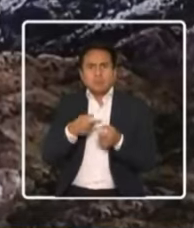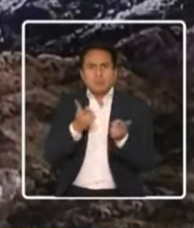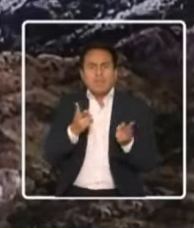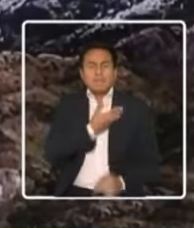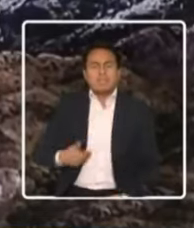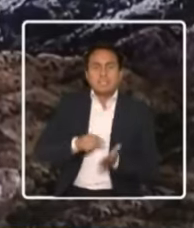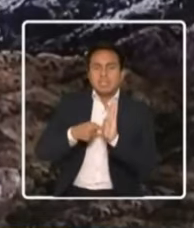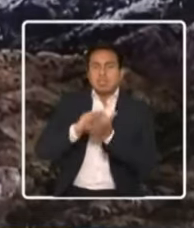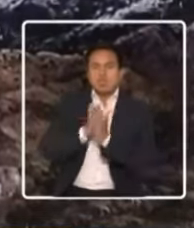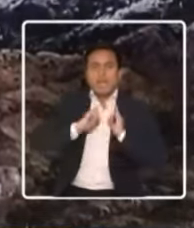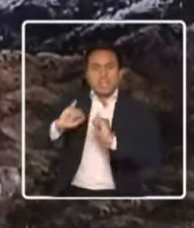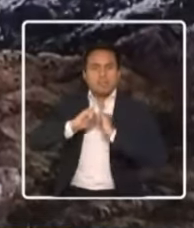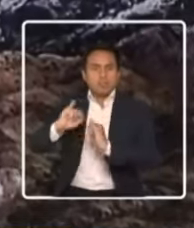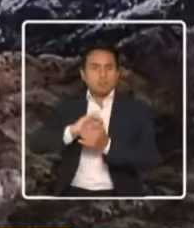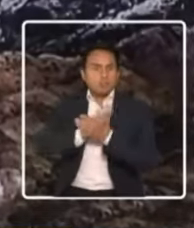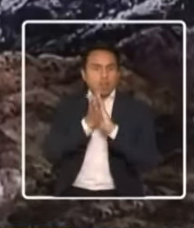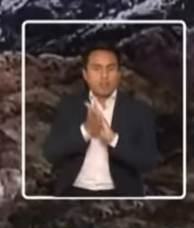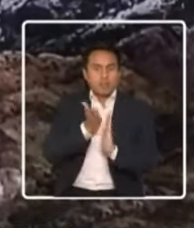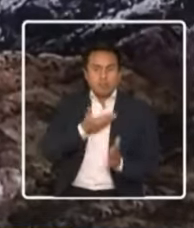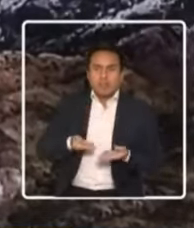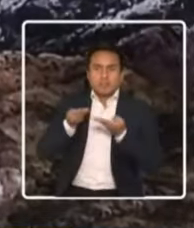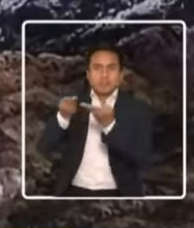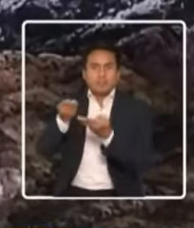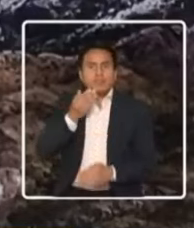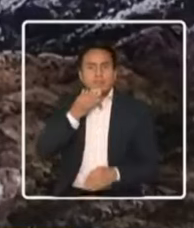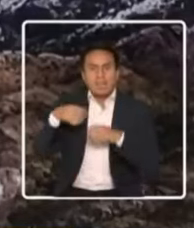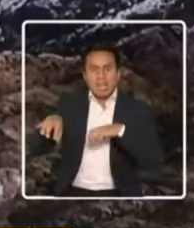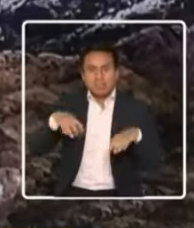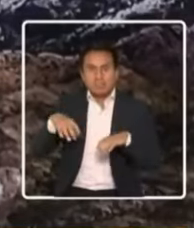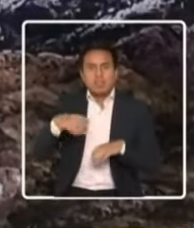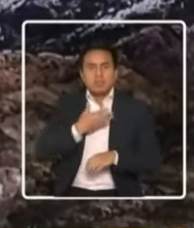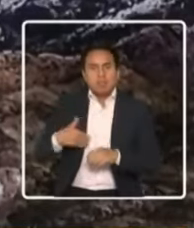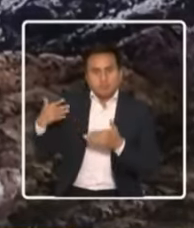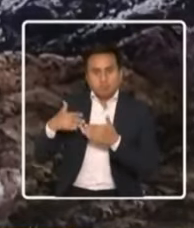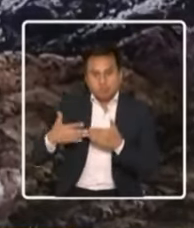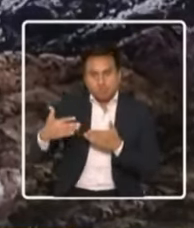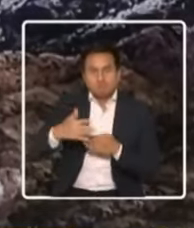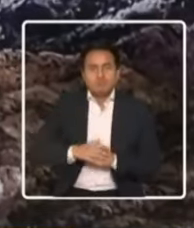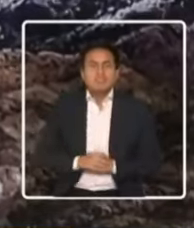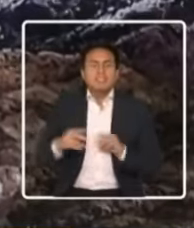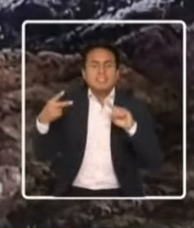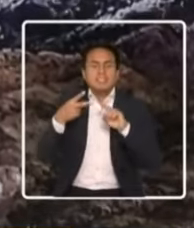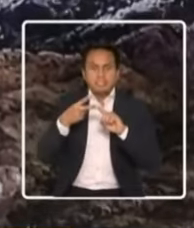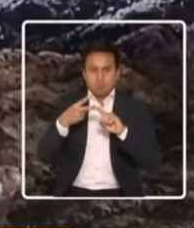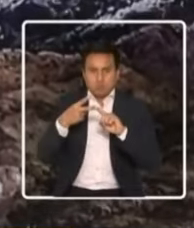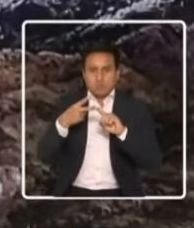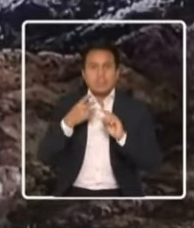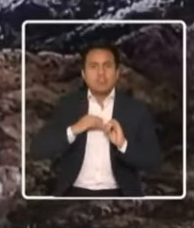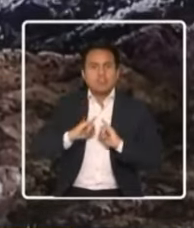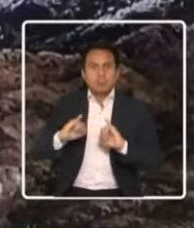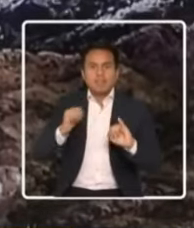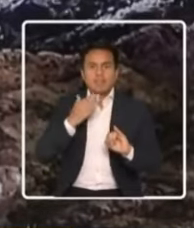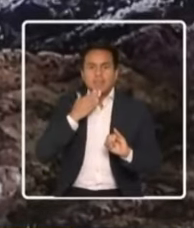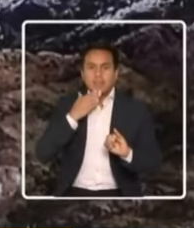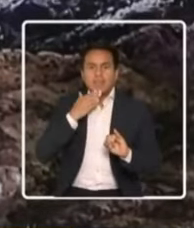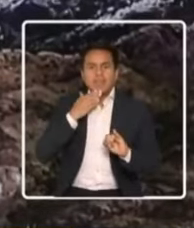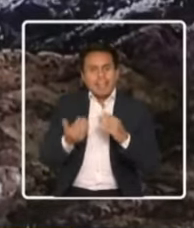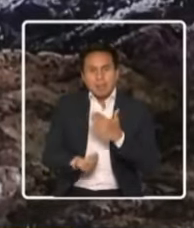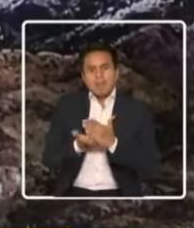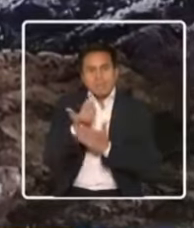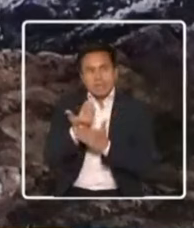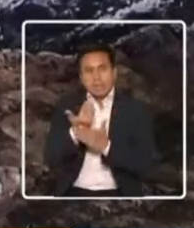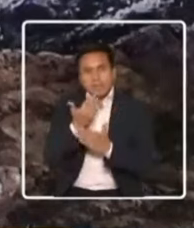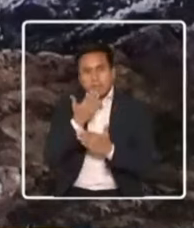presidente pueda tener toda la información de la cual dispone el gobierno y además de las acciones que el gobierno está llevando adelante. En segundo lugar, quiero informar que también durante el transcurso de la